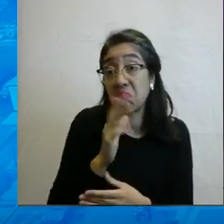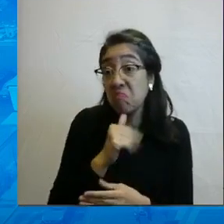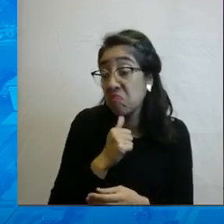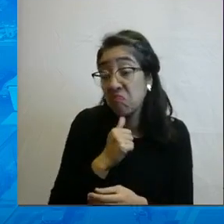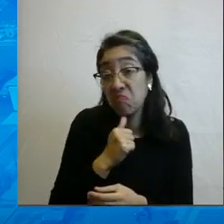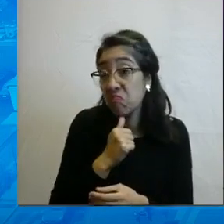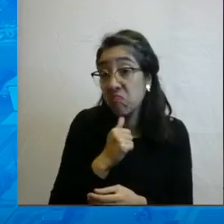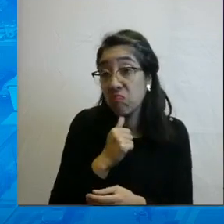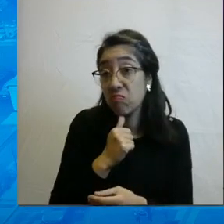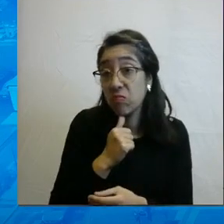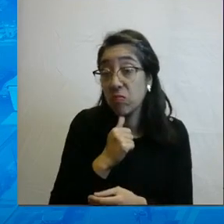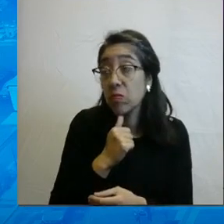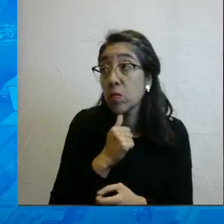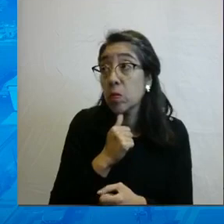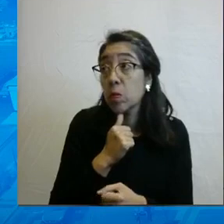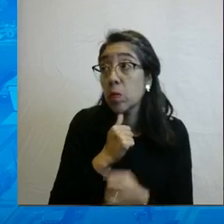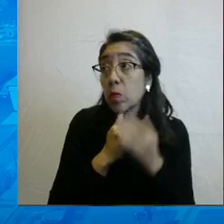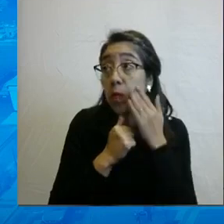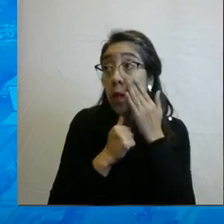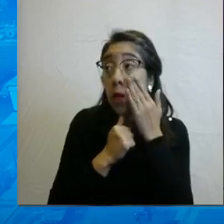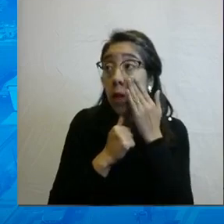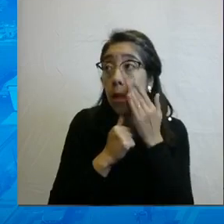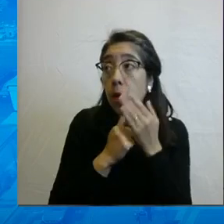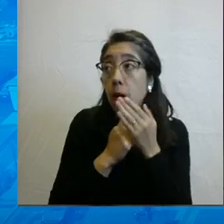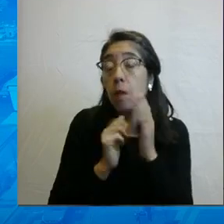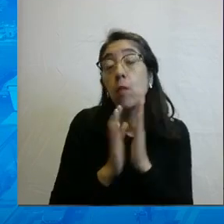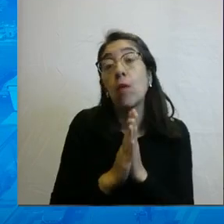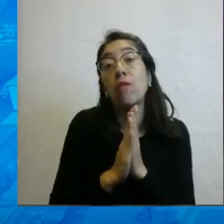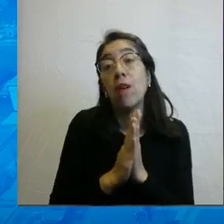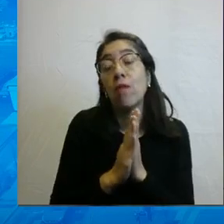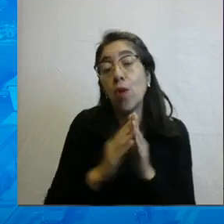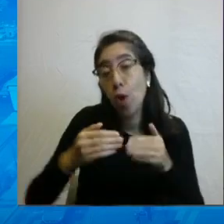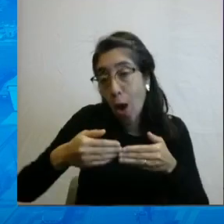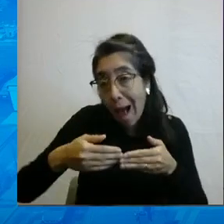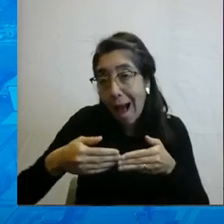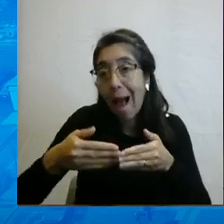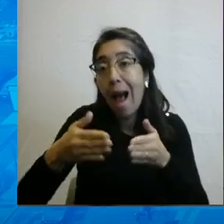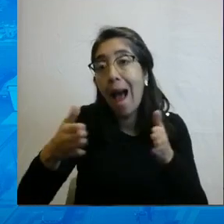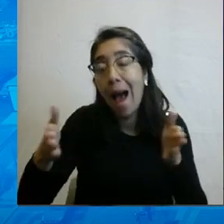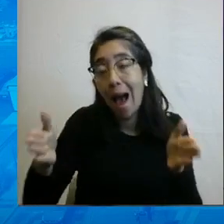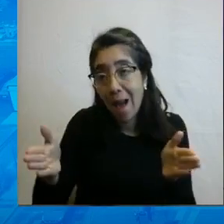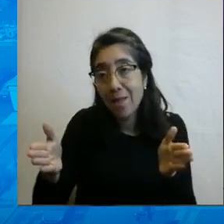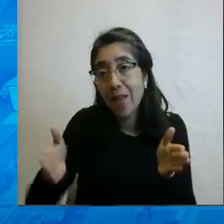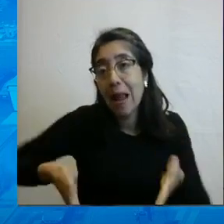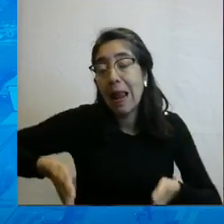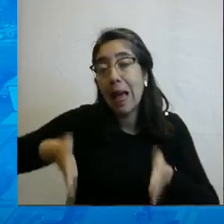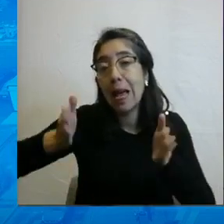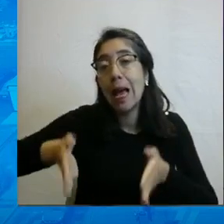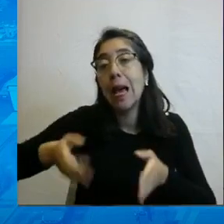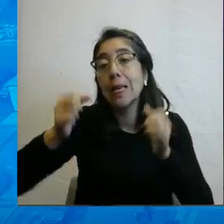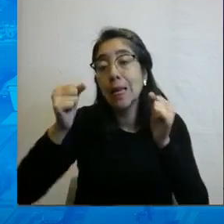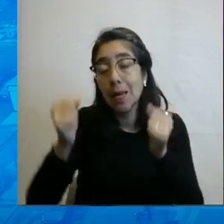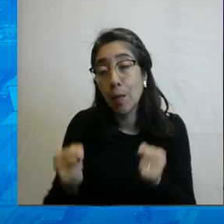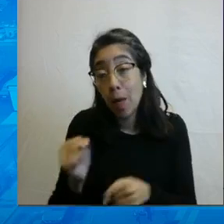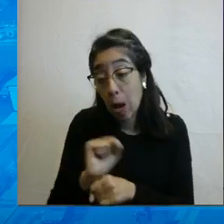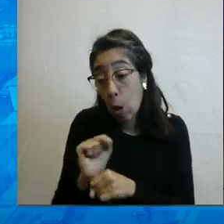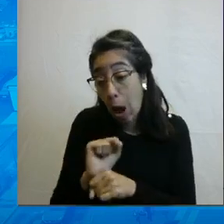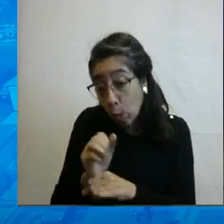Entonces, venimos a suplicarles que es, por favor, nos abran la calle, que puedan entrar vehículos para que esa gente nos pueda